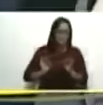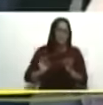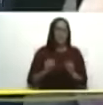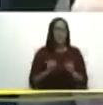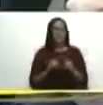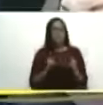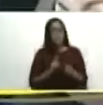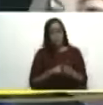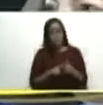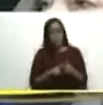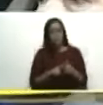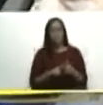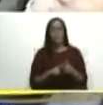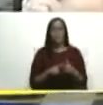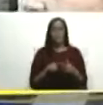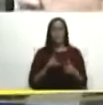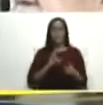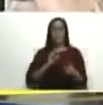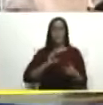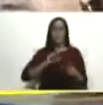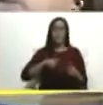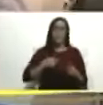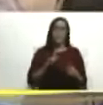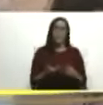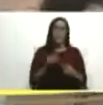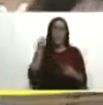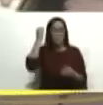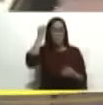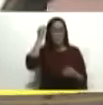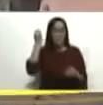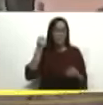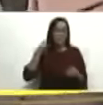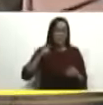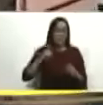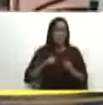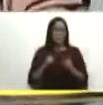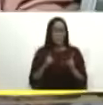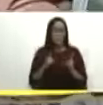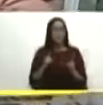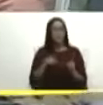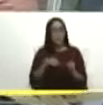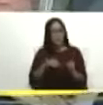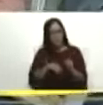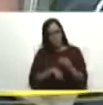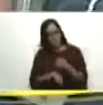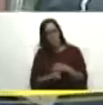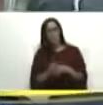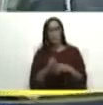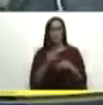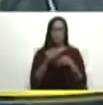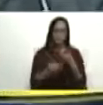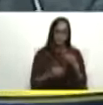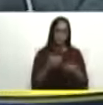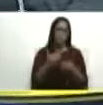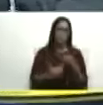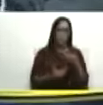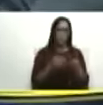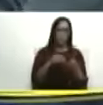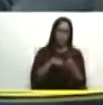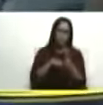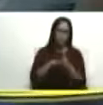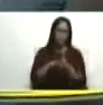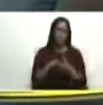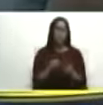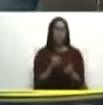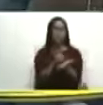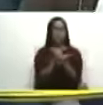que necesitábamos y aspirábamos, pero ya vamos adquiriendo un ritmo mayor. Y con el favor